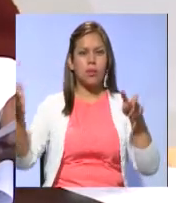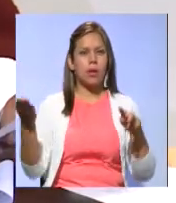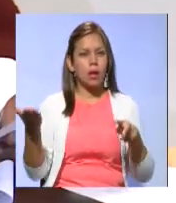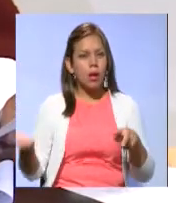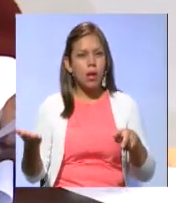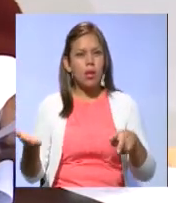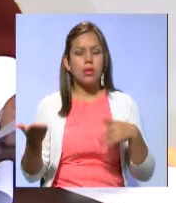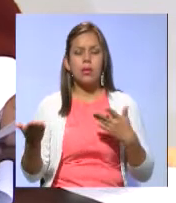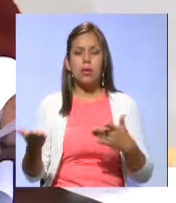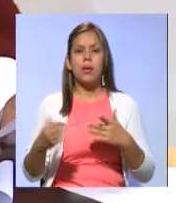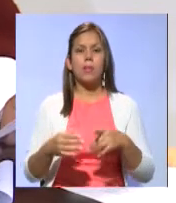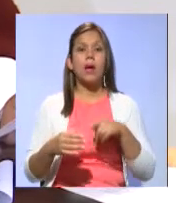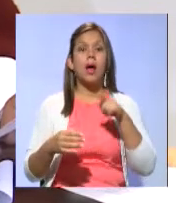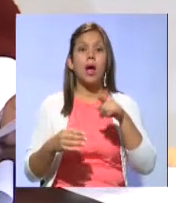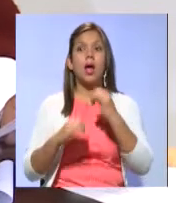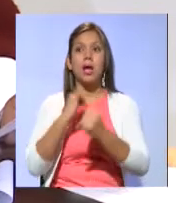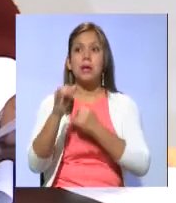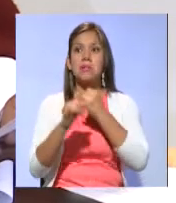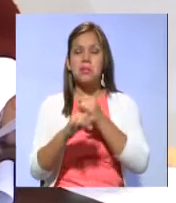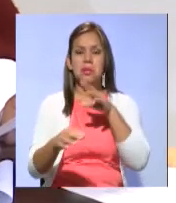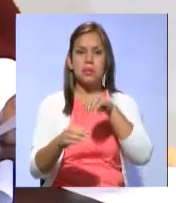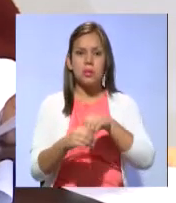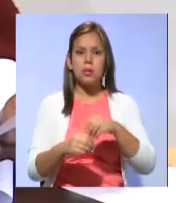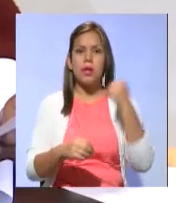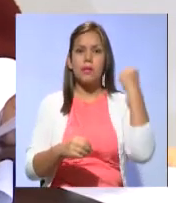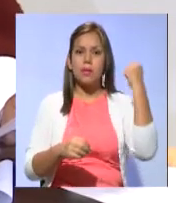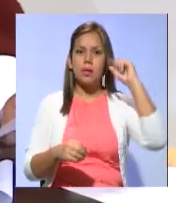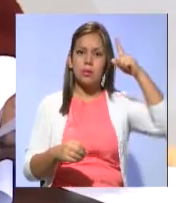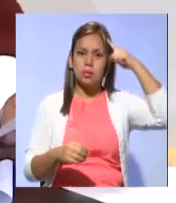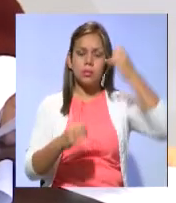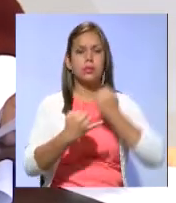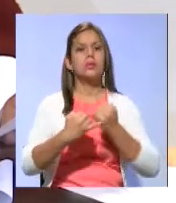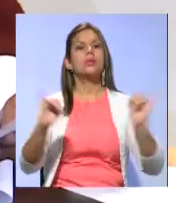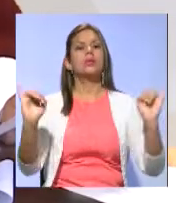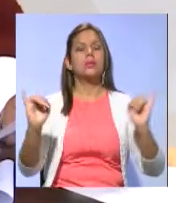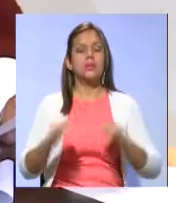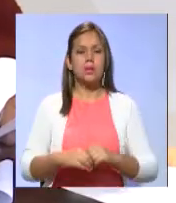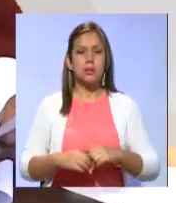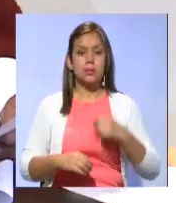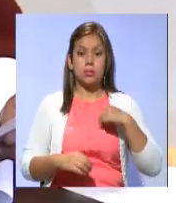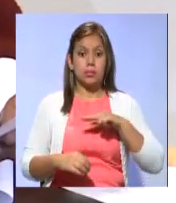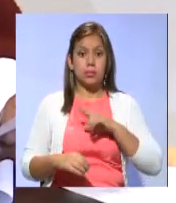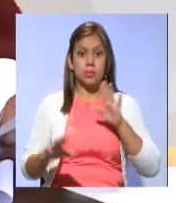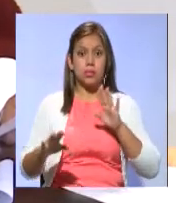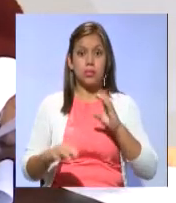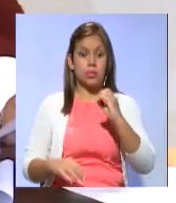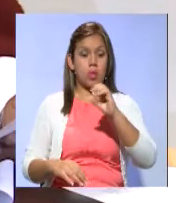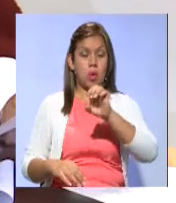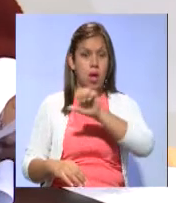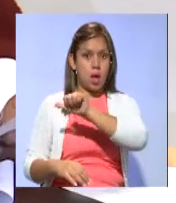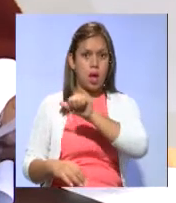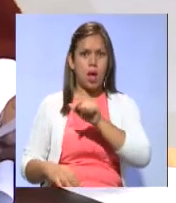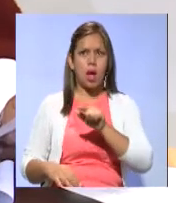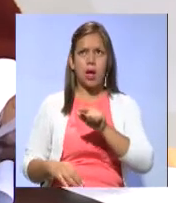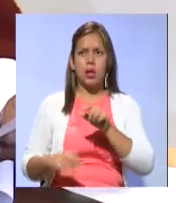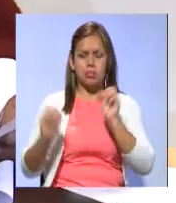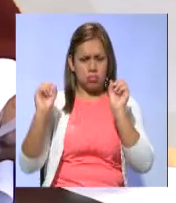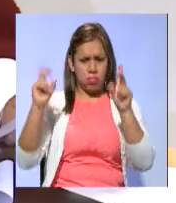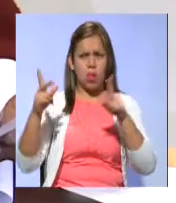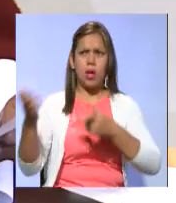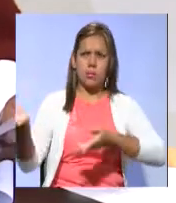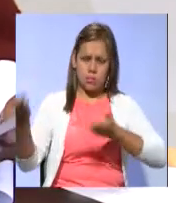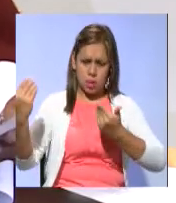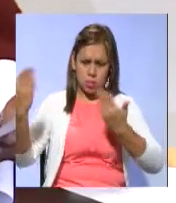interna o externa en las decisiones soberanas del Estado ecuatoriano. Nosotros no decimos que no venga la OEA. No decimos que no venga